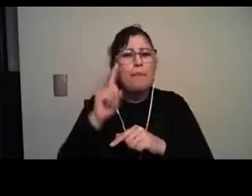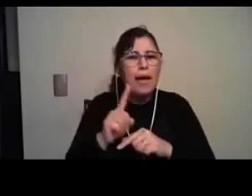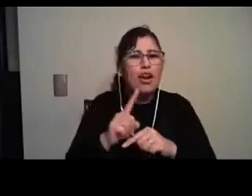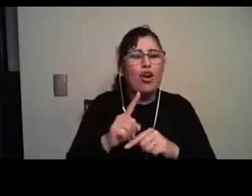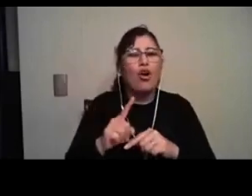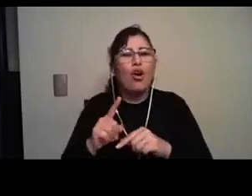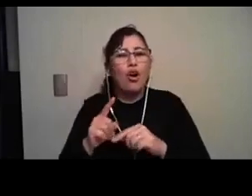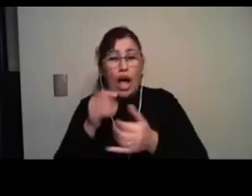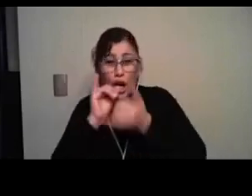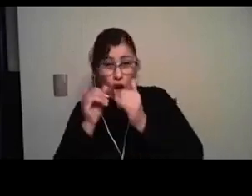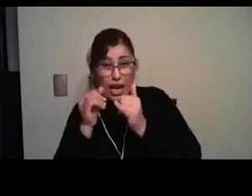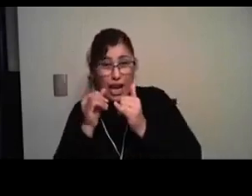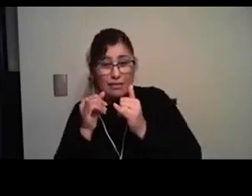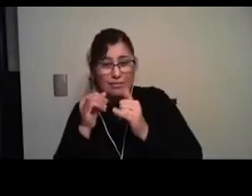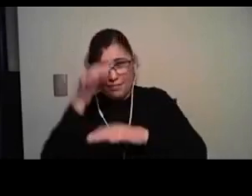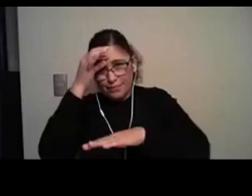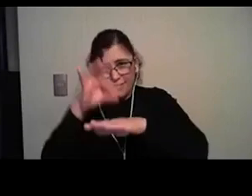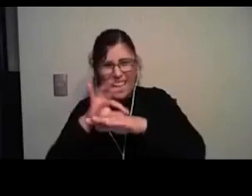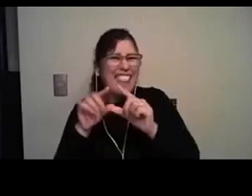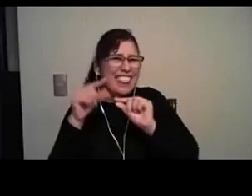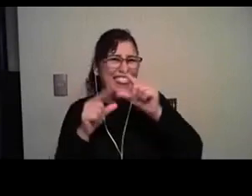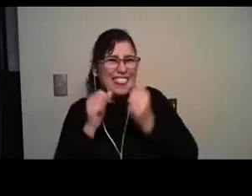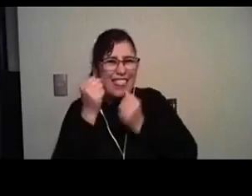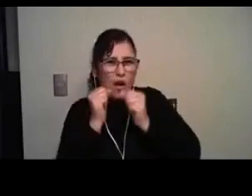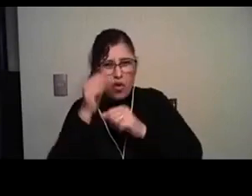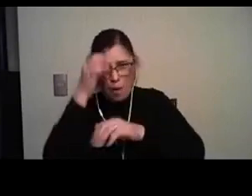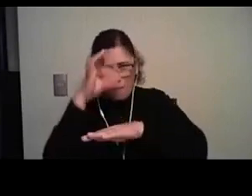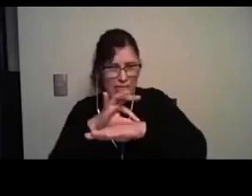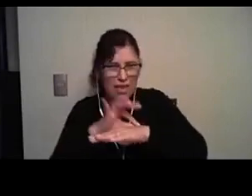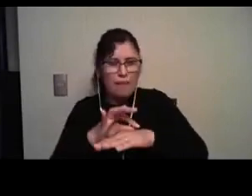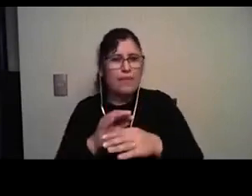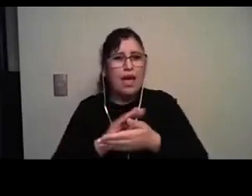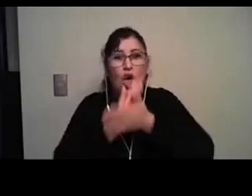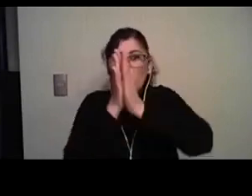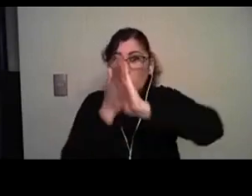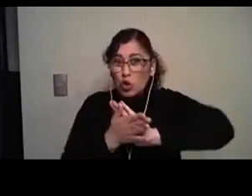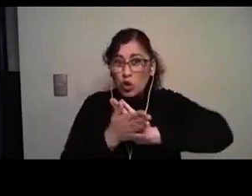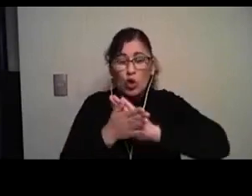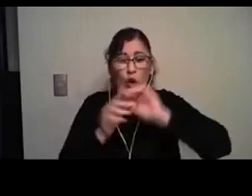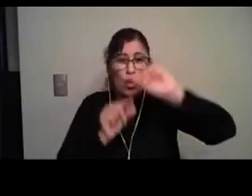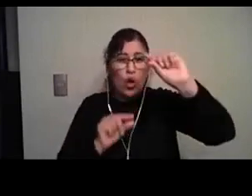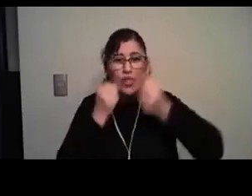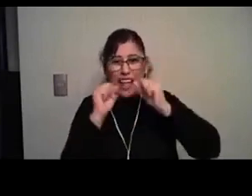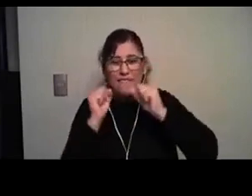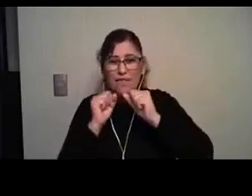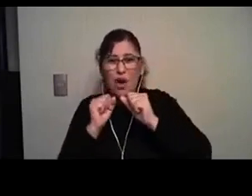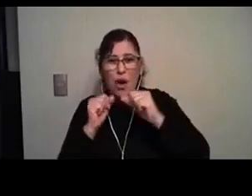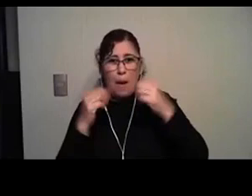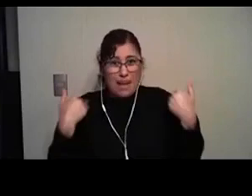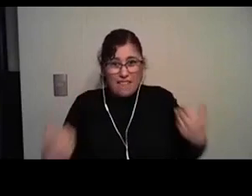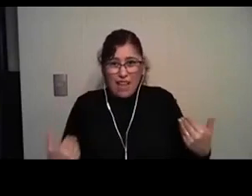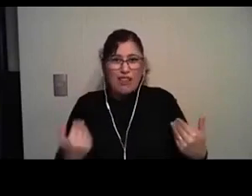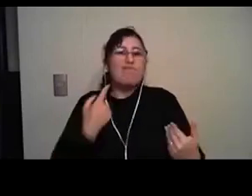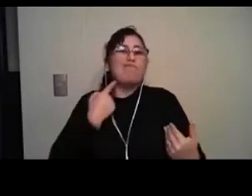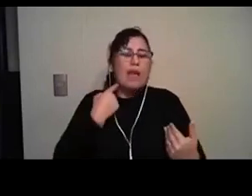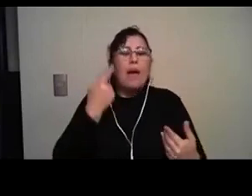piernas y la neuropatía alcohólica, la verdad es que afecta a todos los nervios periféricos por igual, ¿ya? Pero se ve mucho más afectado lo que tiene que